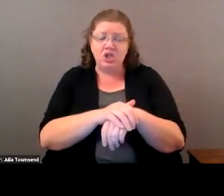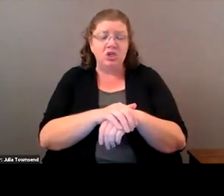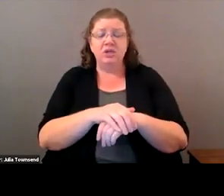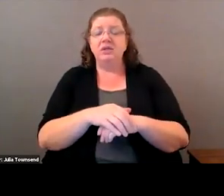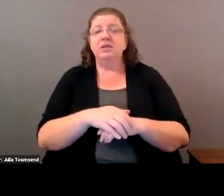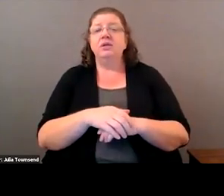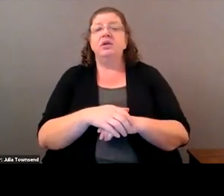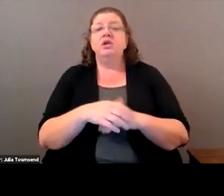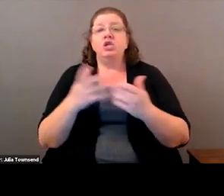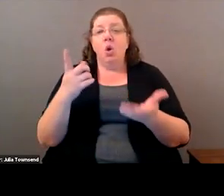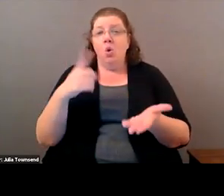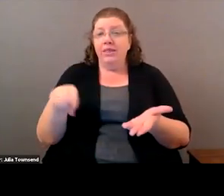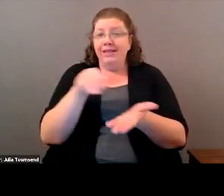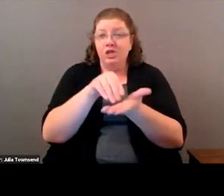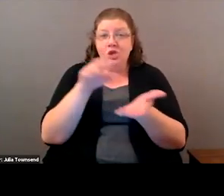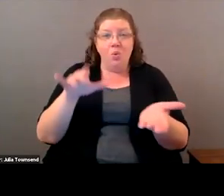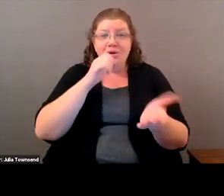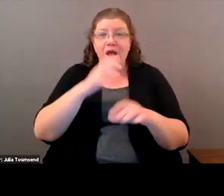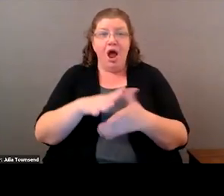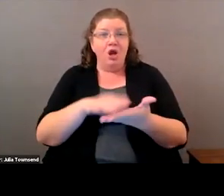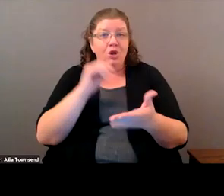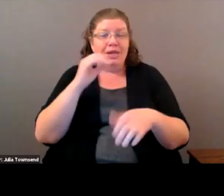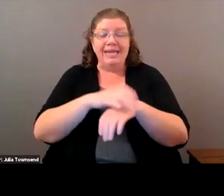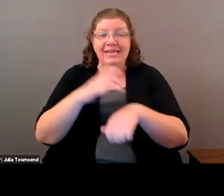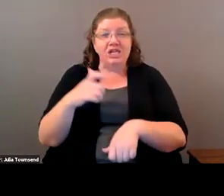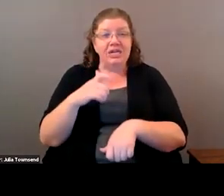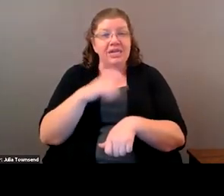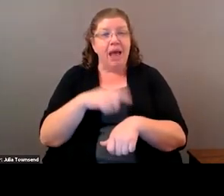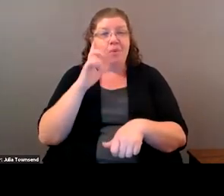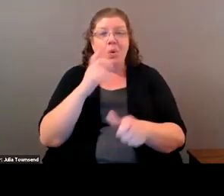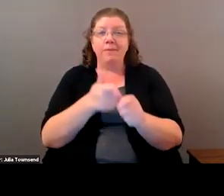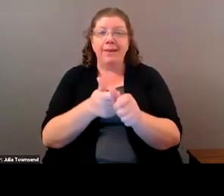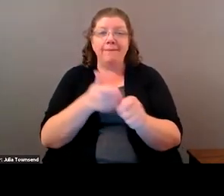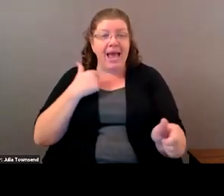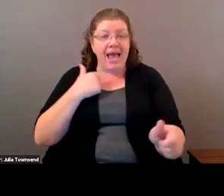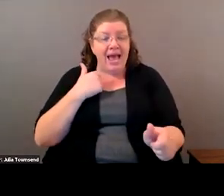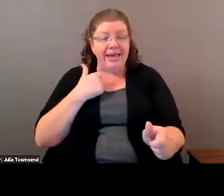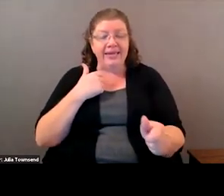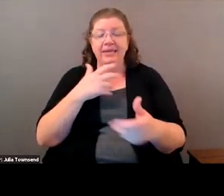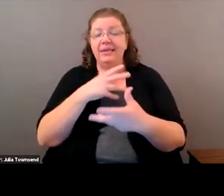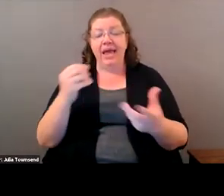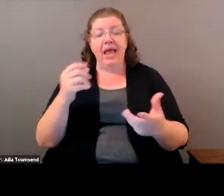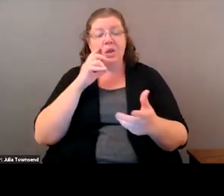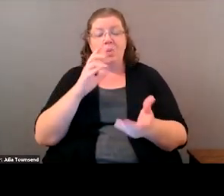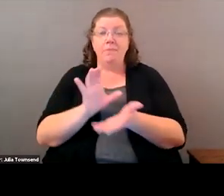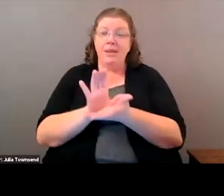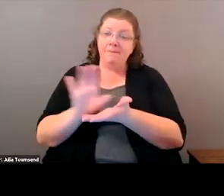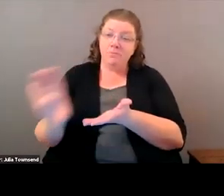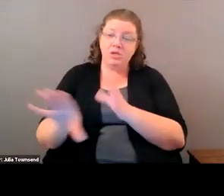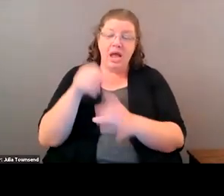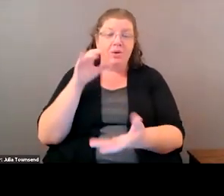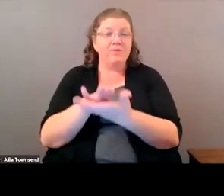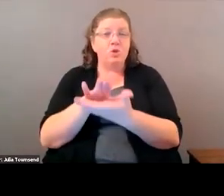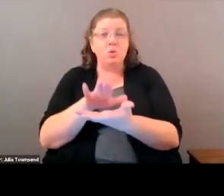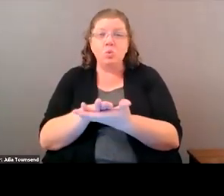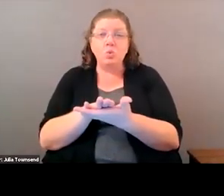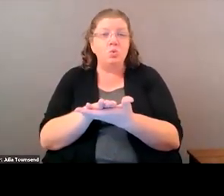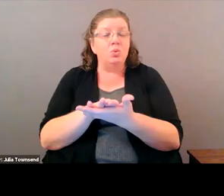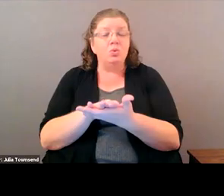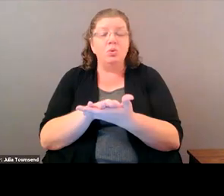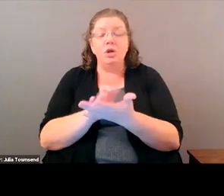enfoque en el inglés y estos estudiantes no van a aprender inglés a tiempo y van a estar atrasados y se les va a sacar de la